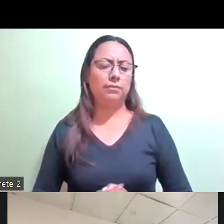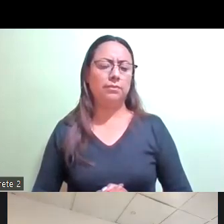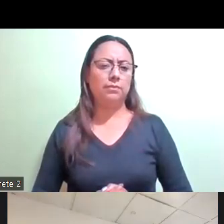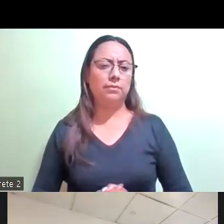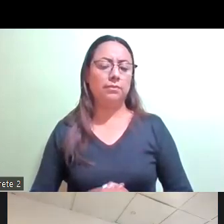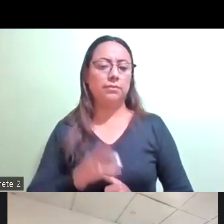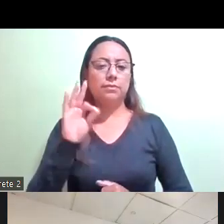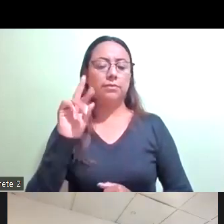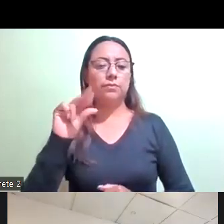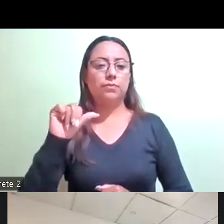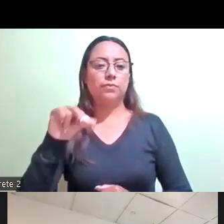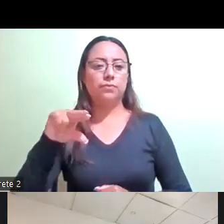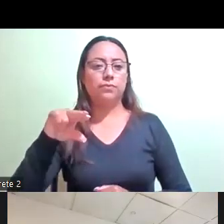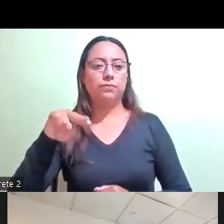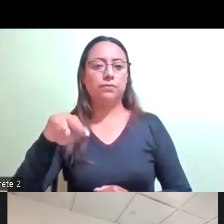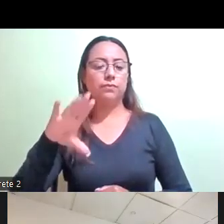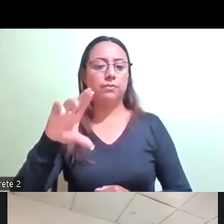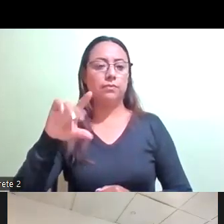Francisco Saldaña, a favor.